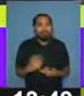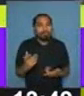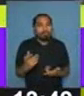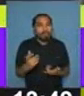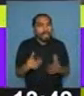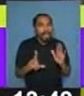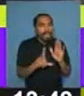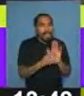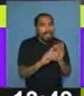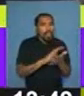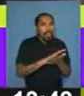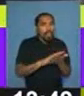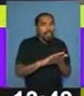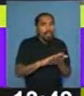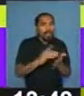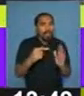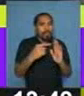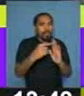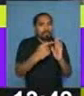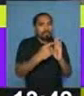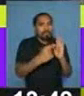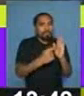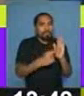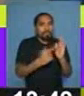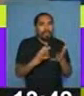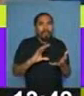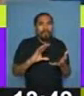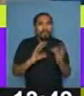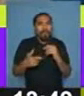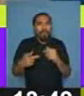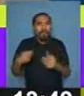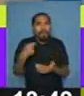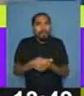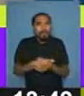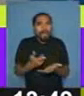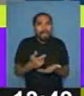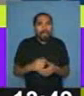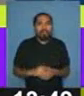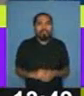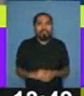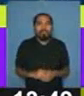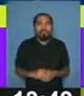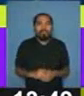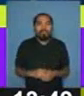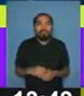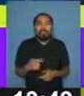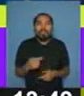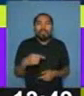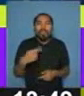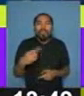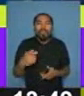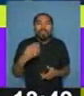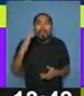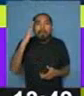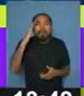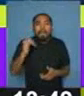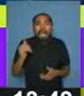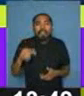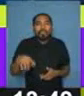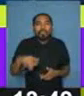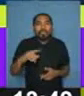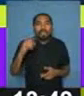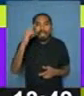que es la ley de pago de deuda previsional, que sacamos en marzo de este año en el Congreso de la Nación. Y bueno, y